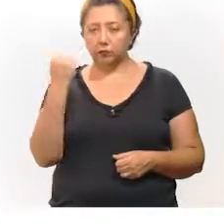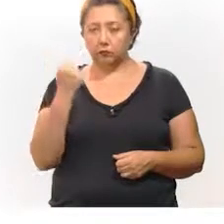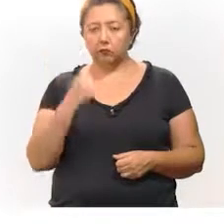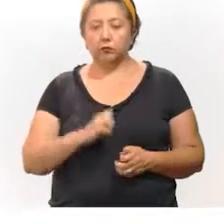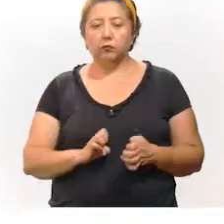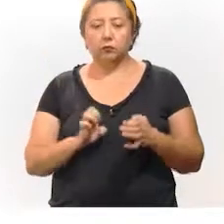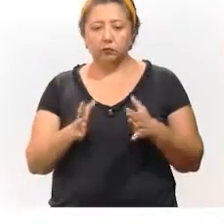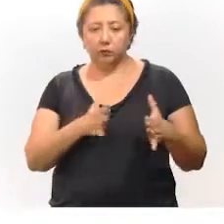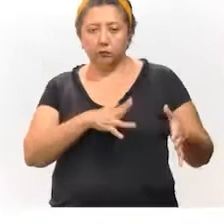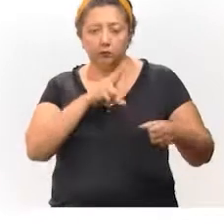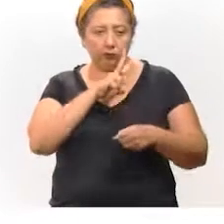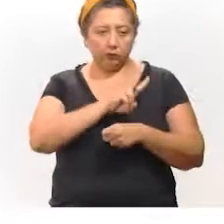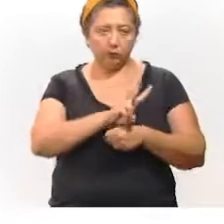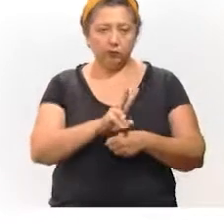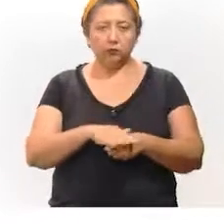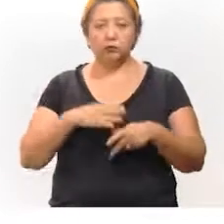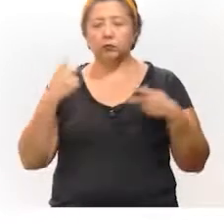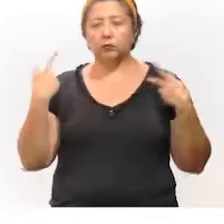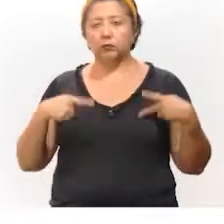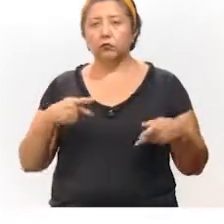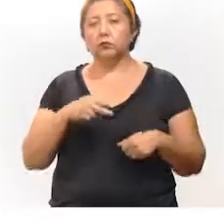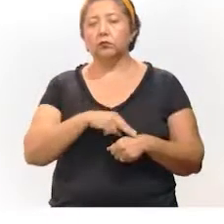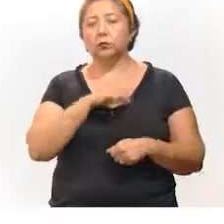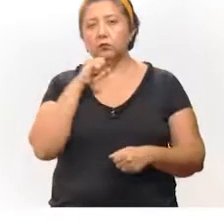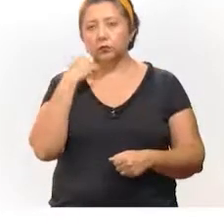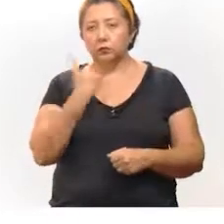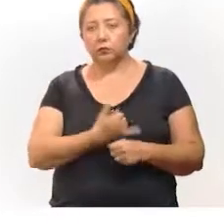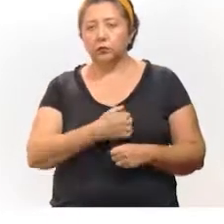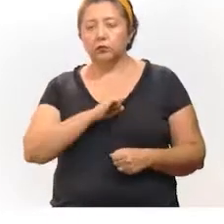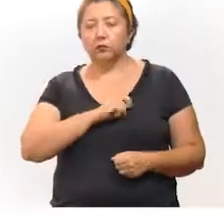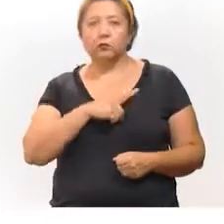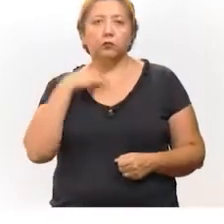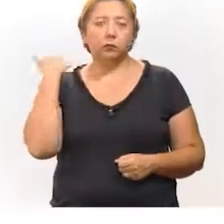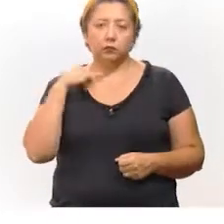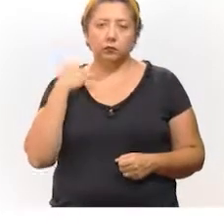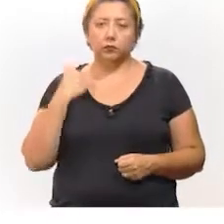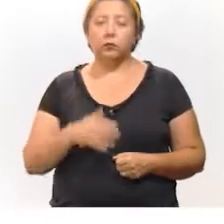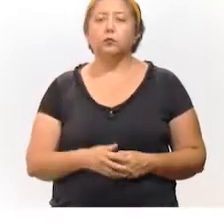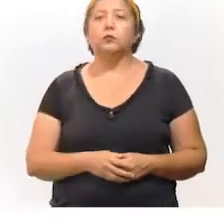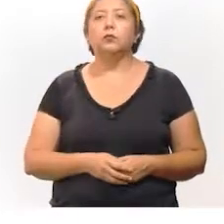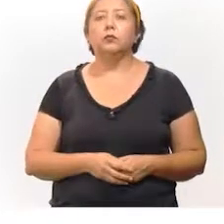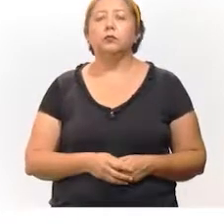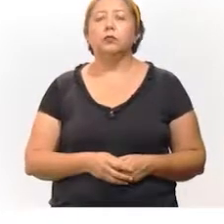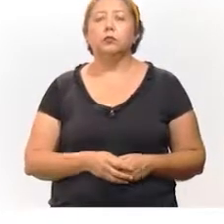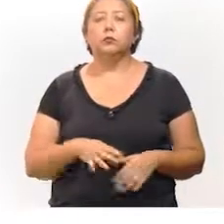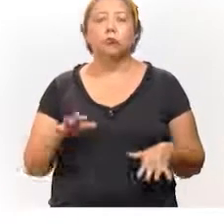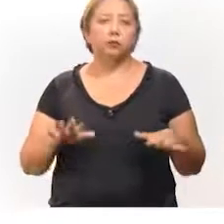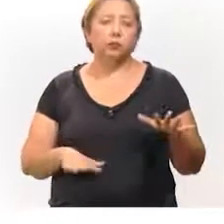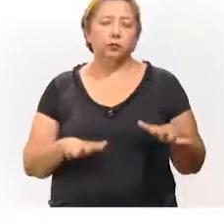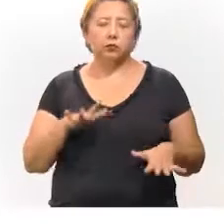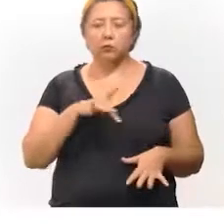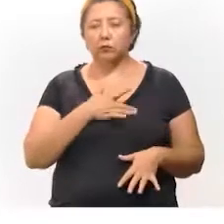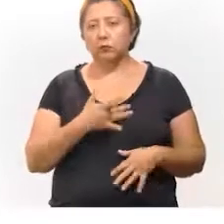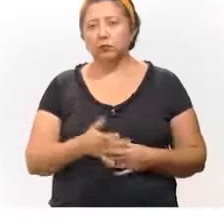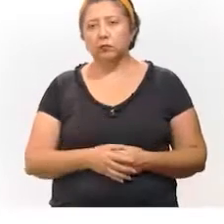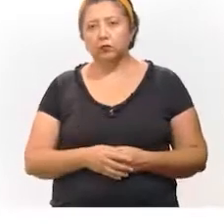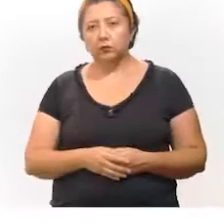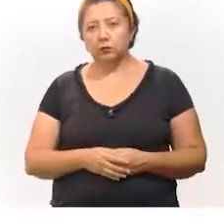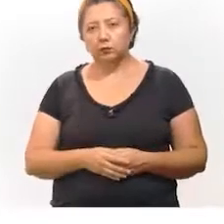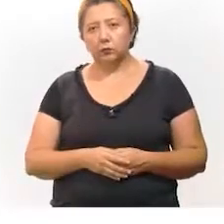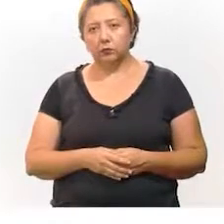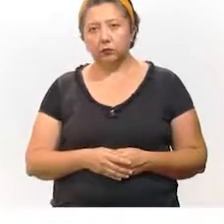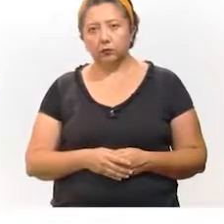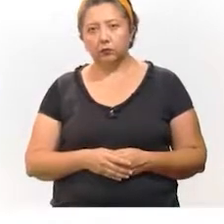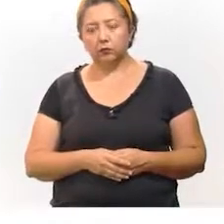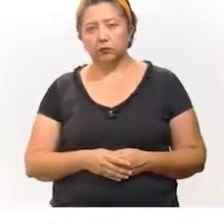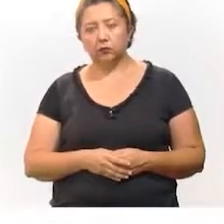están estables, aislados y monitoreados constantemente por personal médico de la Secretaría de Salud de Yucatán. Presentan síntomas